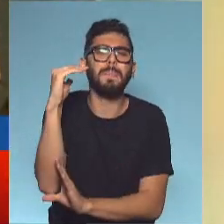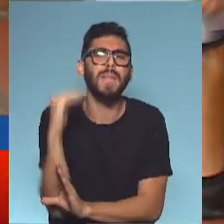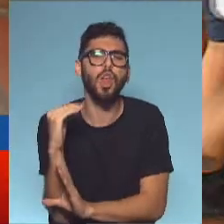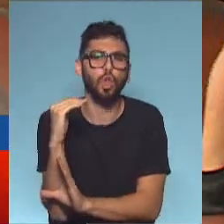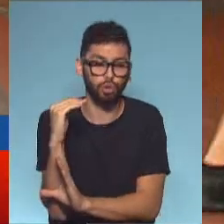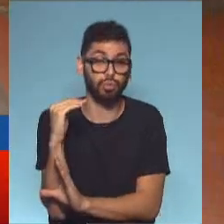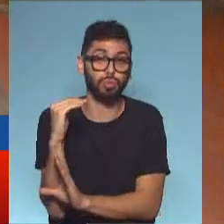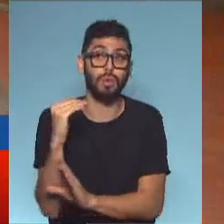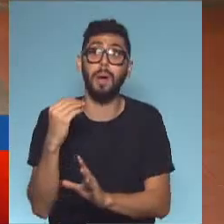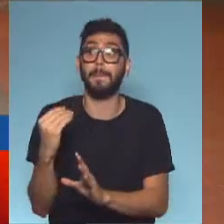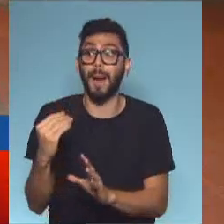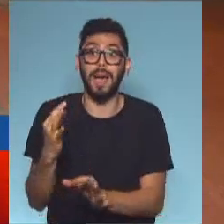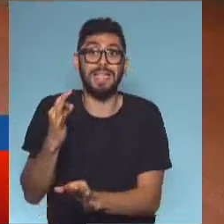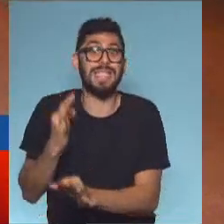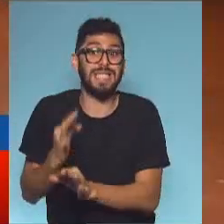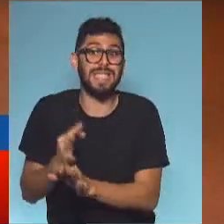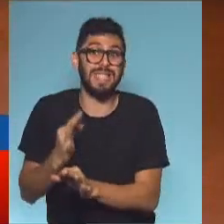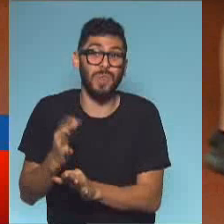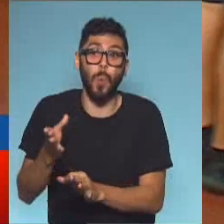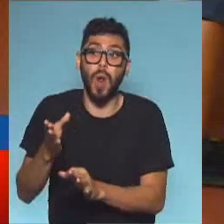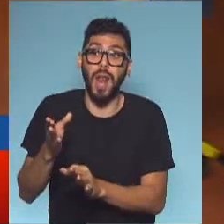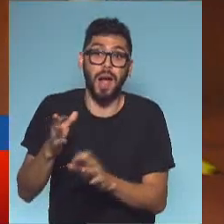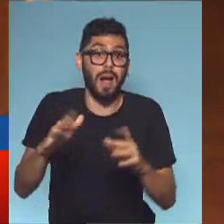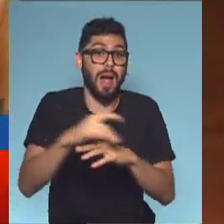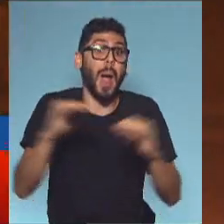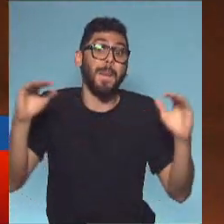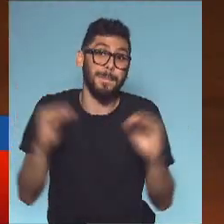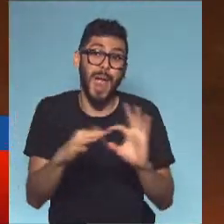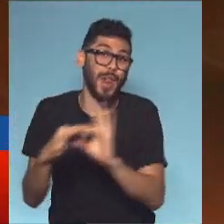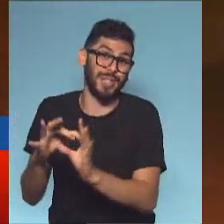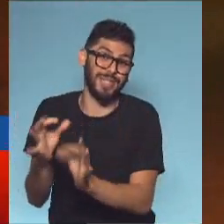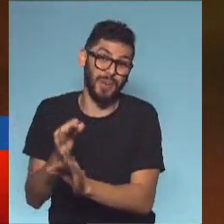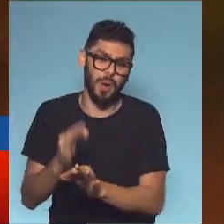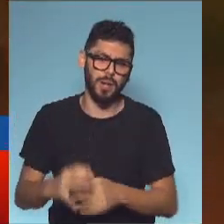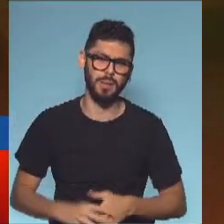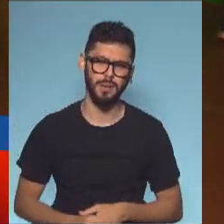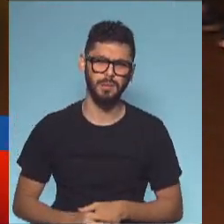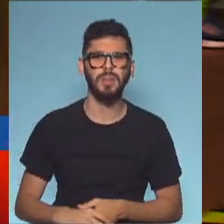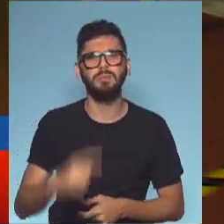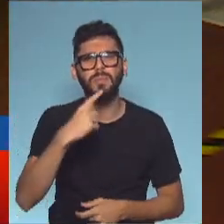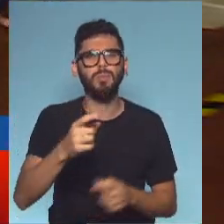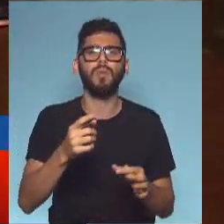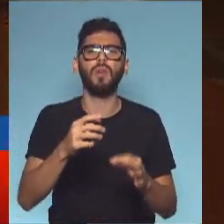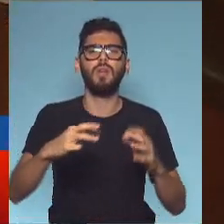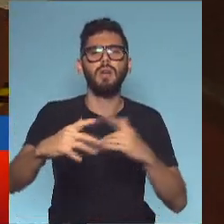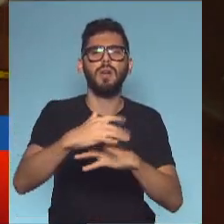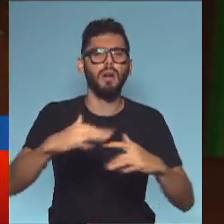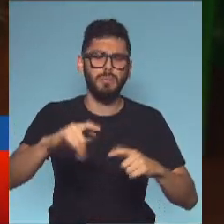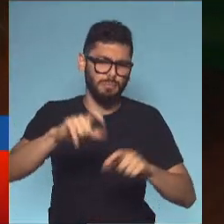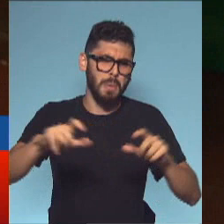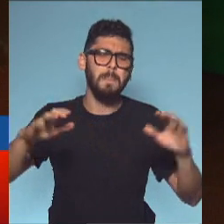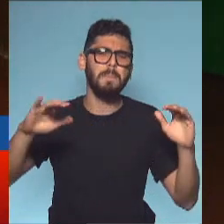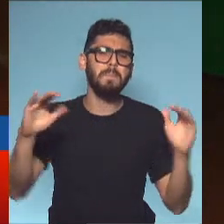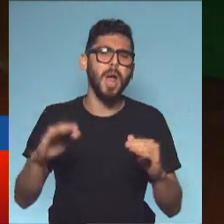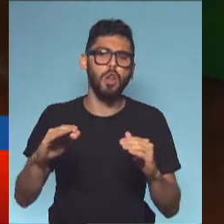para aportar desde la escuela al componente de disminución de la circulación. Si se disminuye la circulación, las clases de